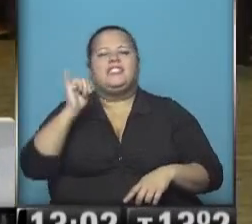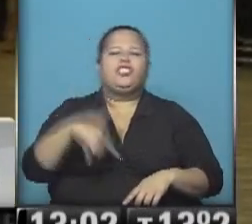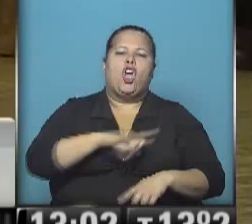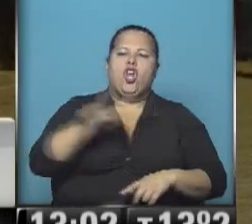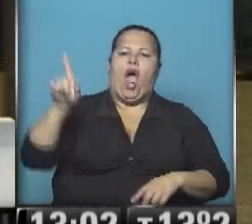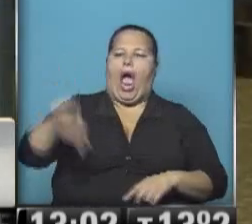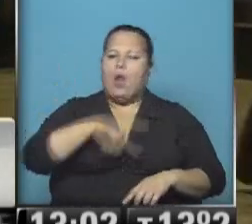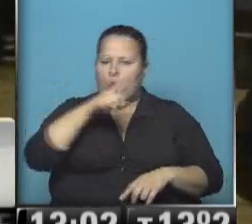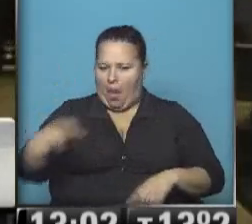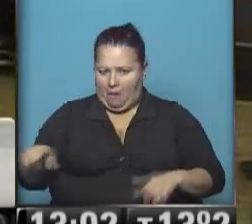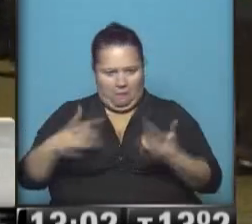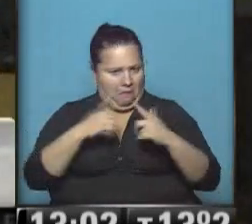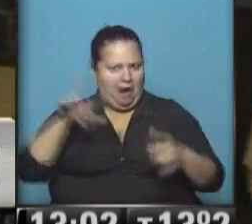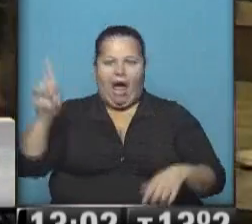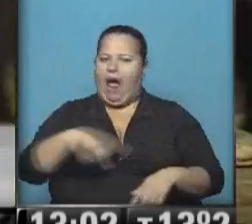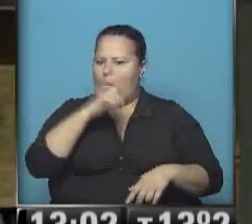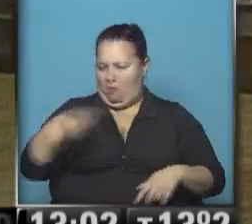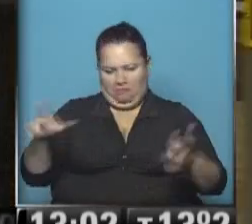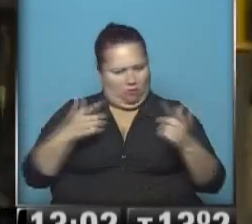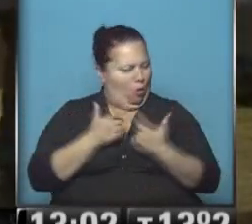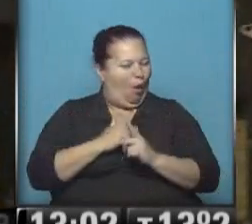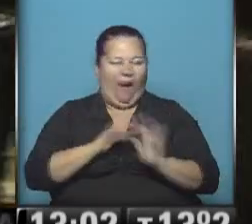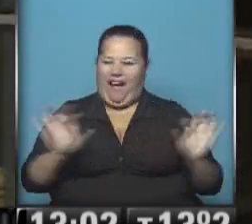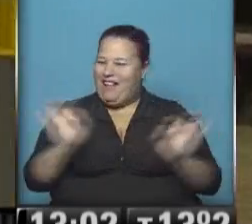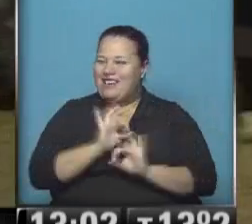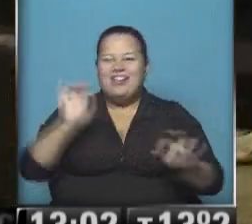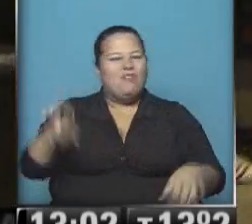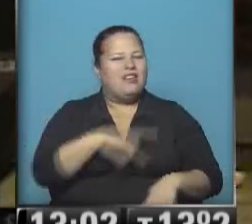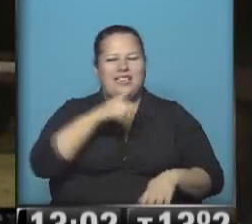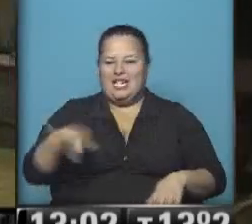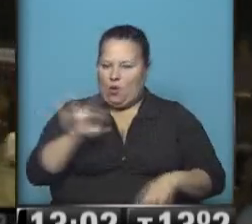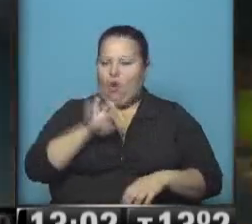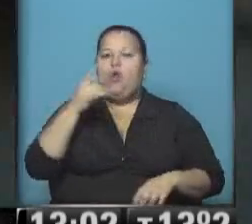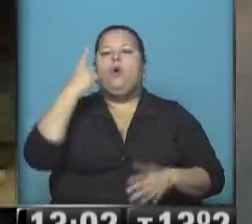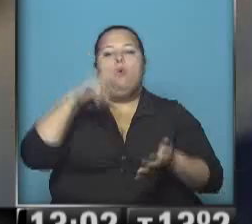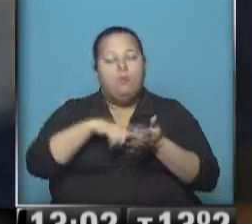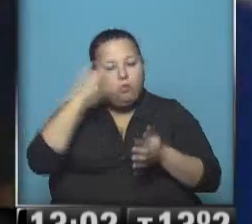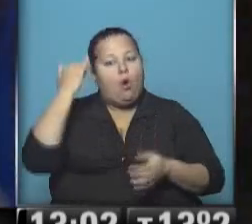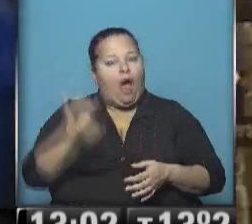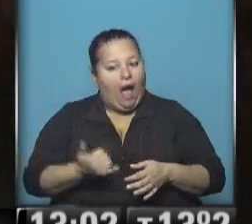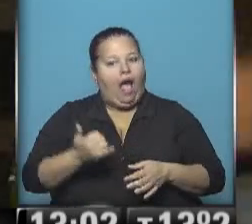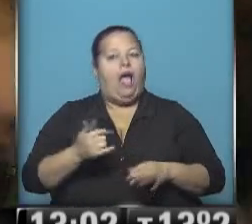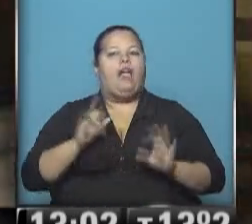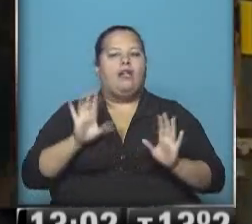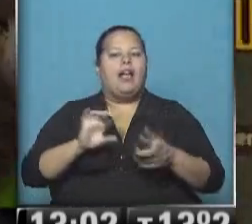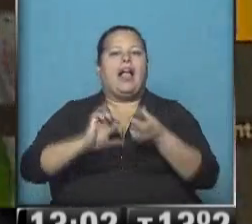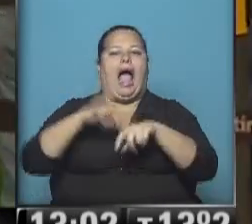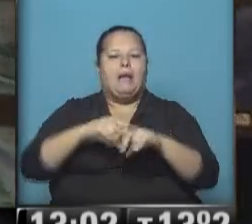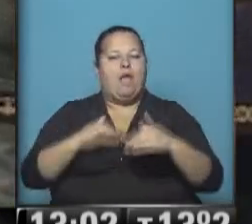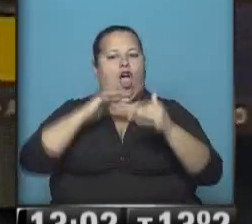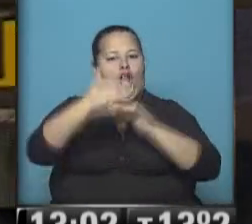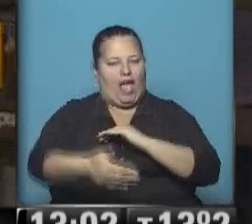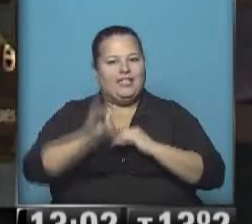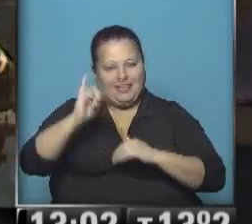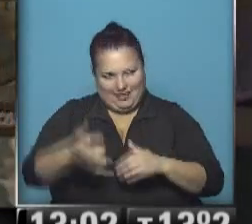no cancelaciones no hay cancelaciones no hay cancelaciones lo que hay reiteramos son reprogramaciones